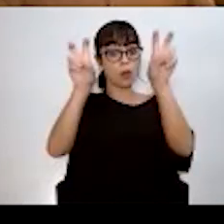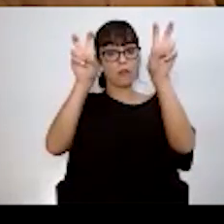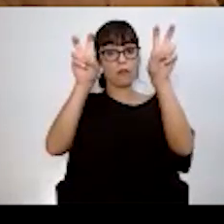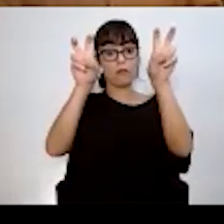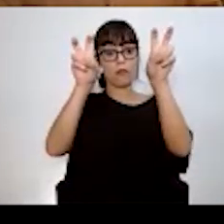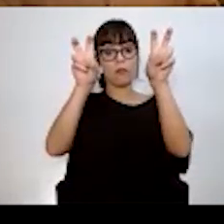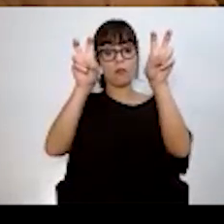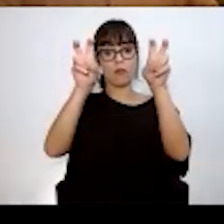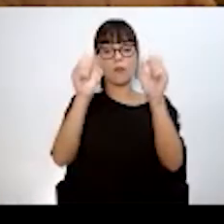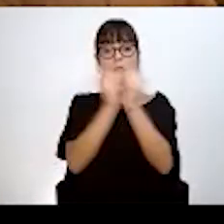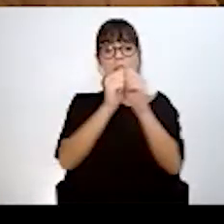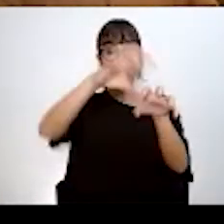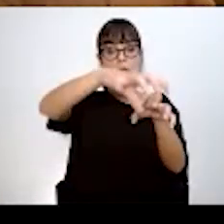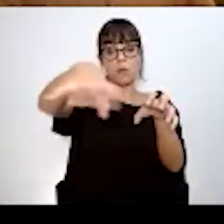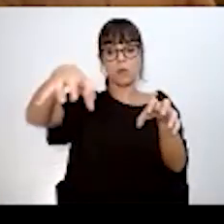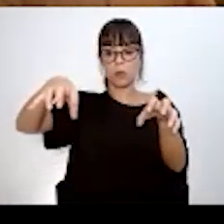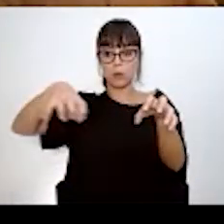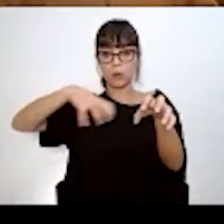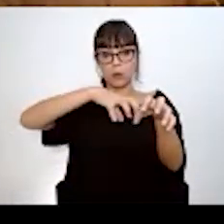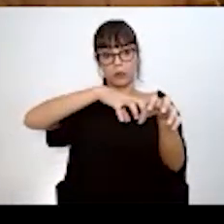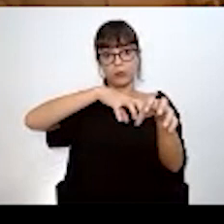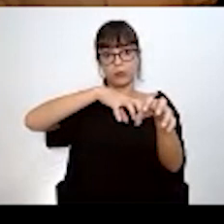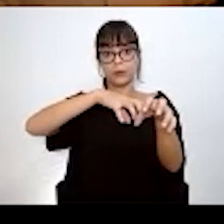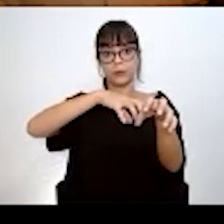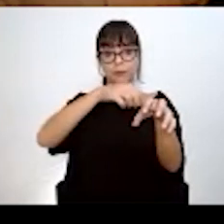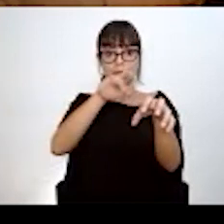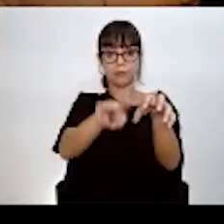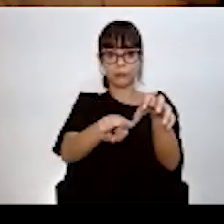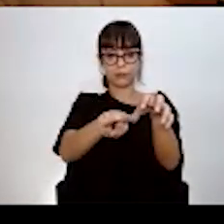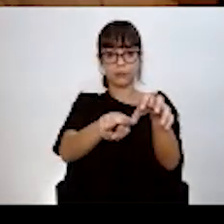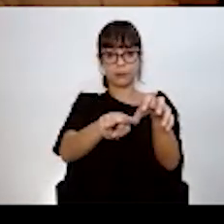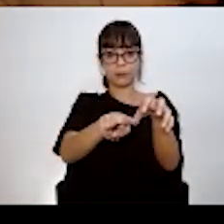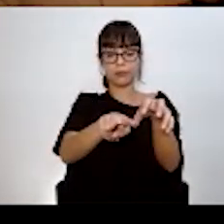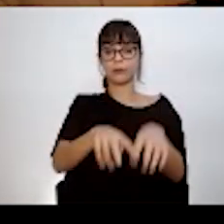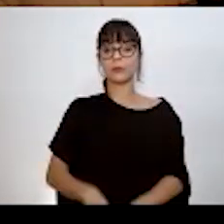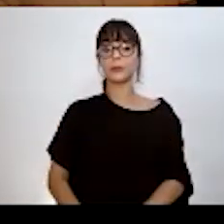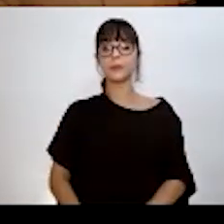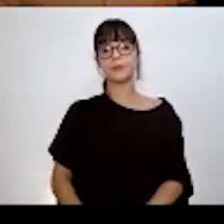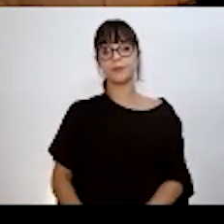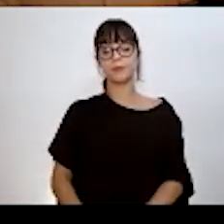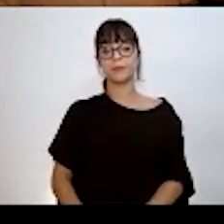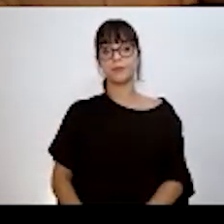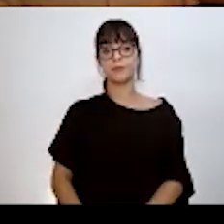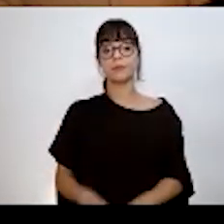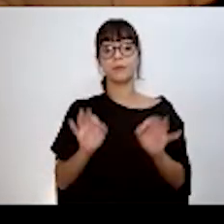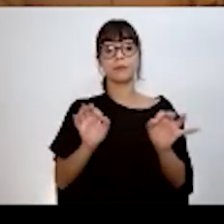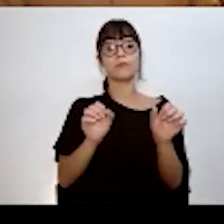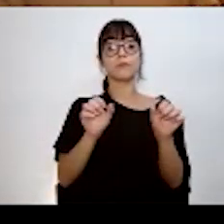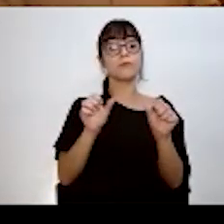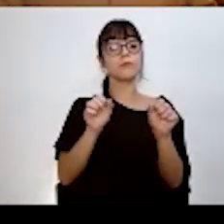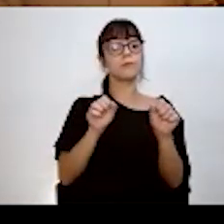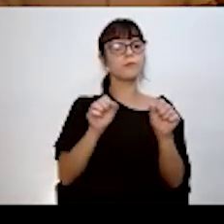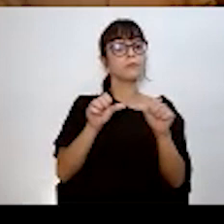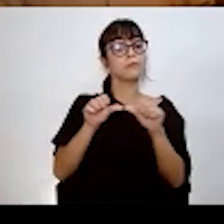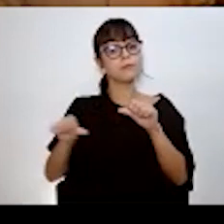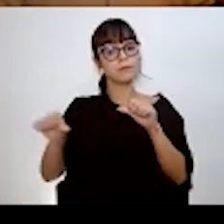en cistas, o son los cementerios en cistas y en fosas. Es decir, a partir de este momento nos encontramos que también se producen una serie